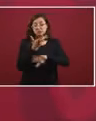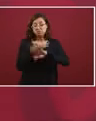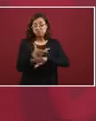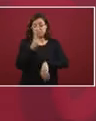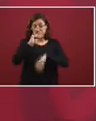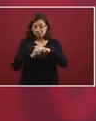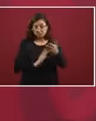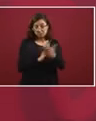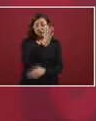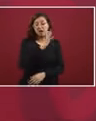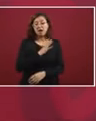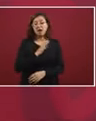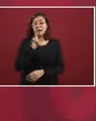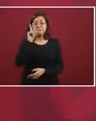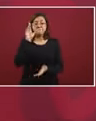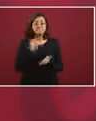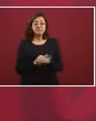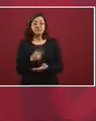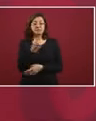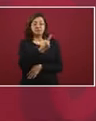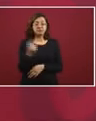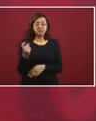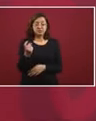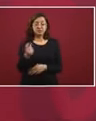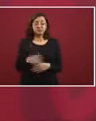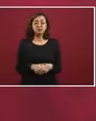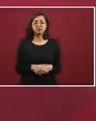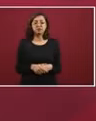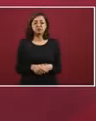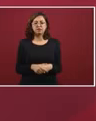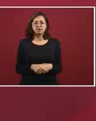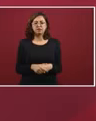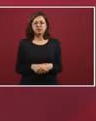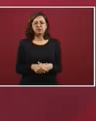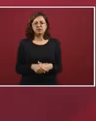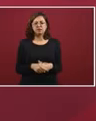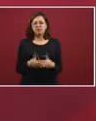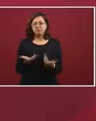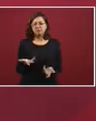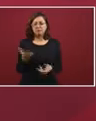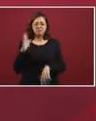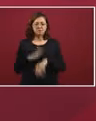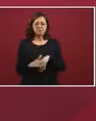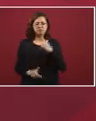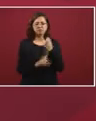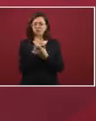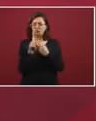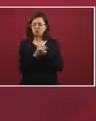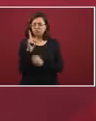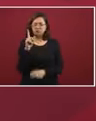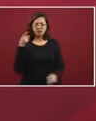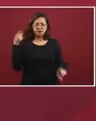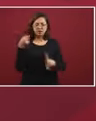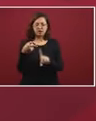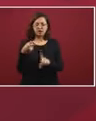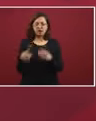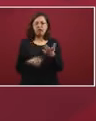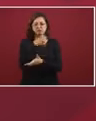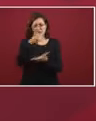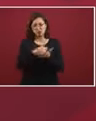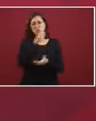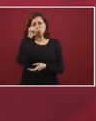y hemos estado en comunicación. El fenómeno se está presentando específicamente o principalmente en Ciudad